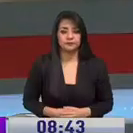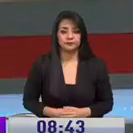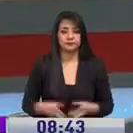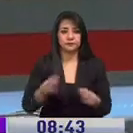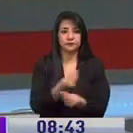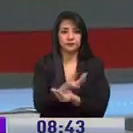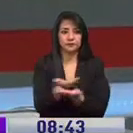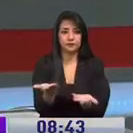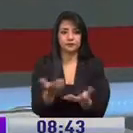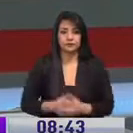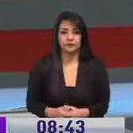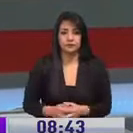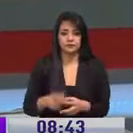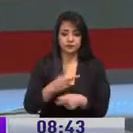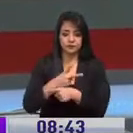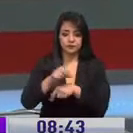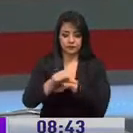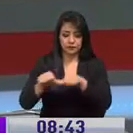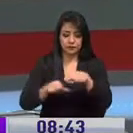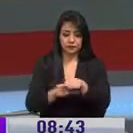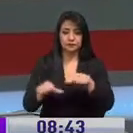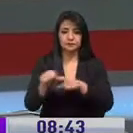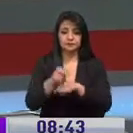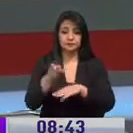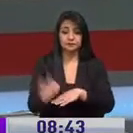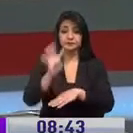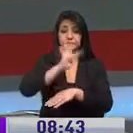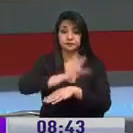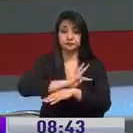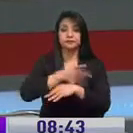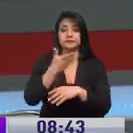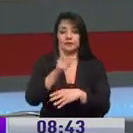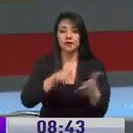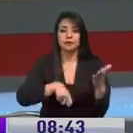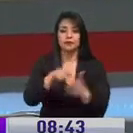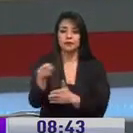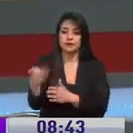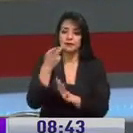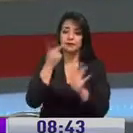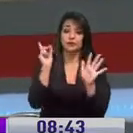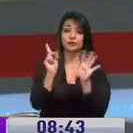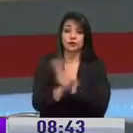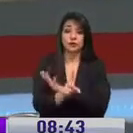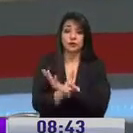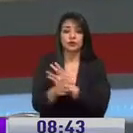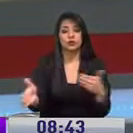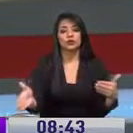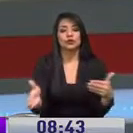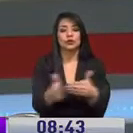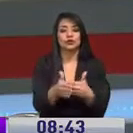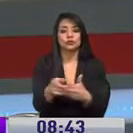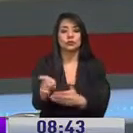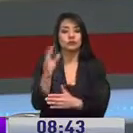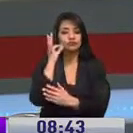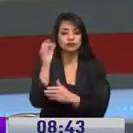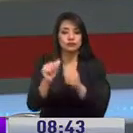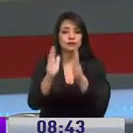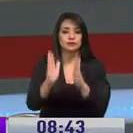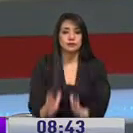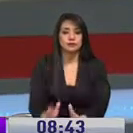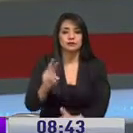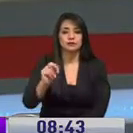comentarles ahora que el Consejo de Administración Legislativa de la Asamblea Nacional dio paso a la denuncia presentada en contra de la legisladora de Alianza